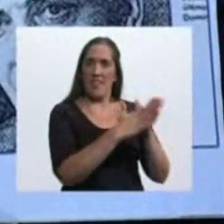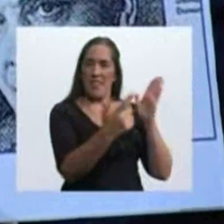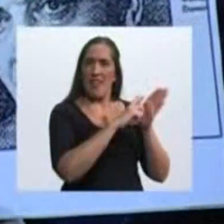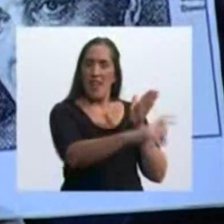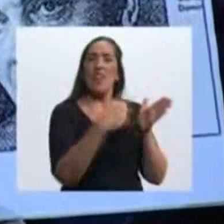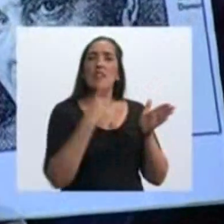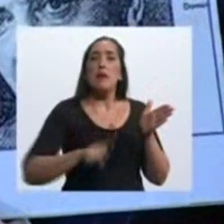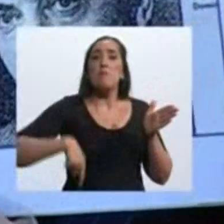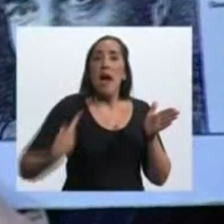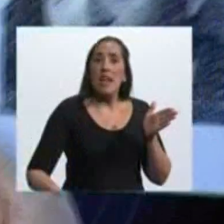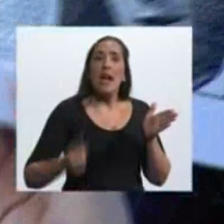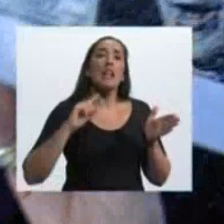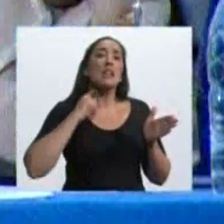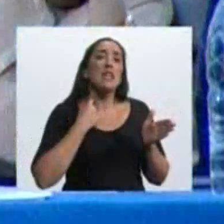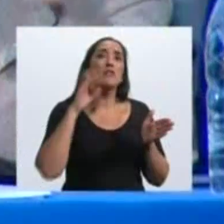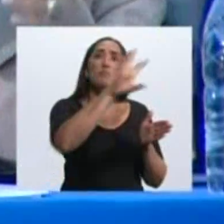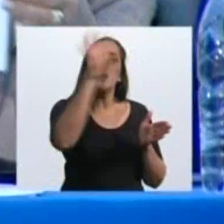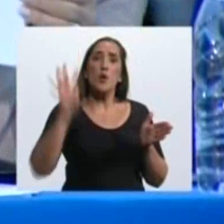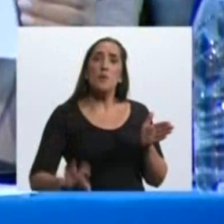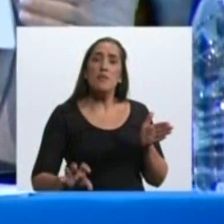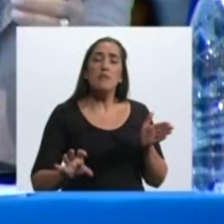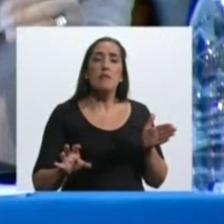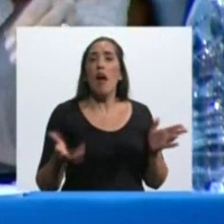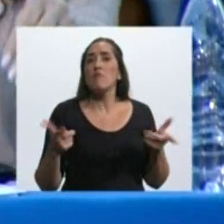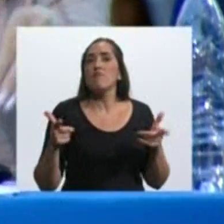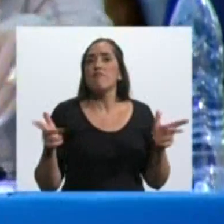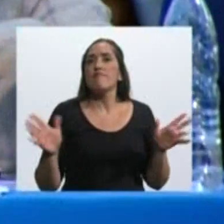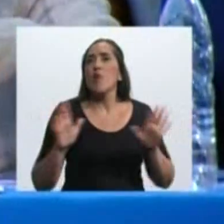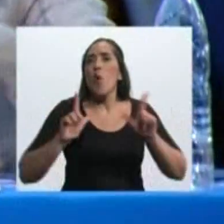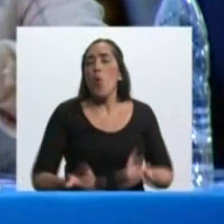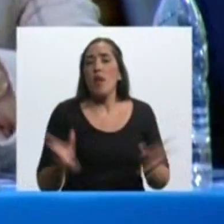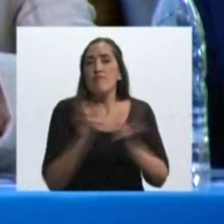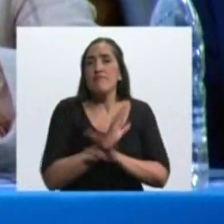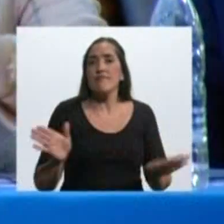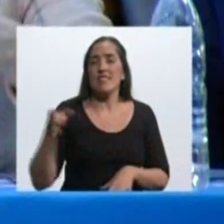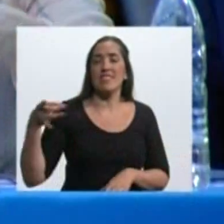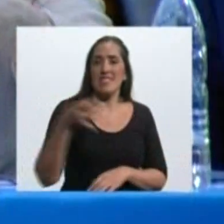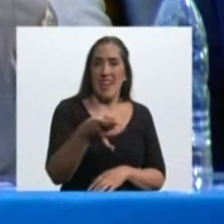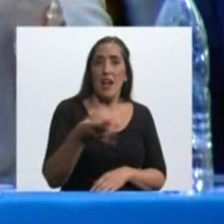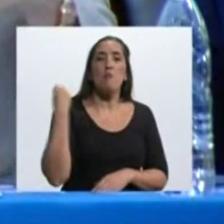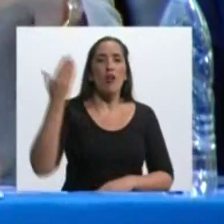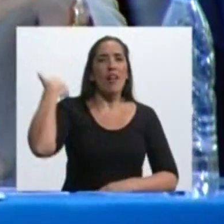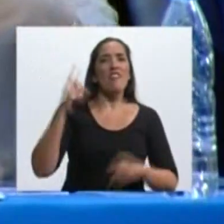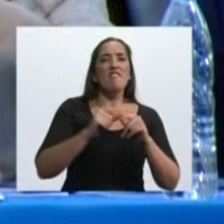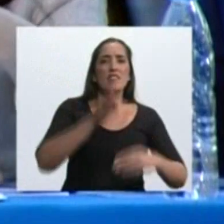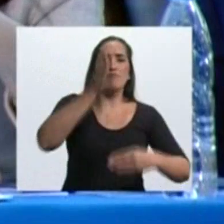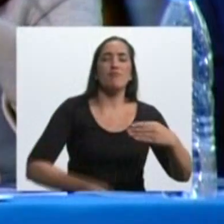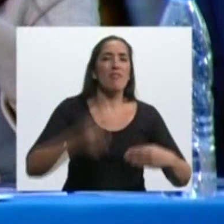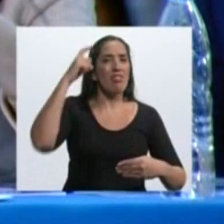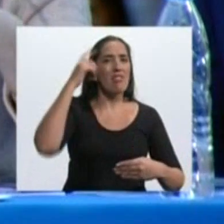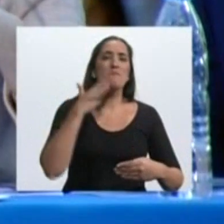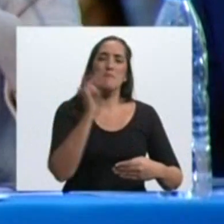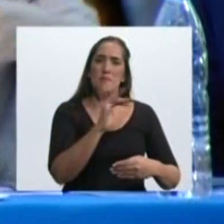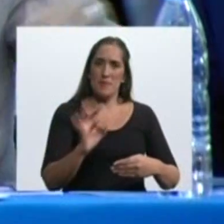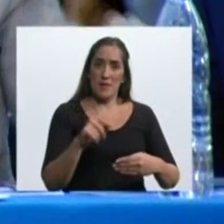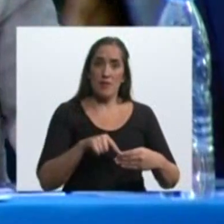quedarán sin sus trenes. Es que se había fijado como plazo el 10 de marzo para que todas aquellas